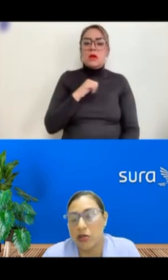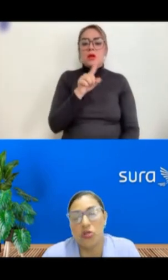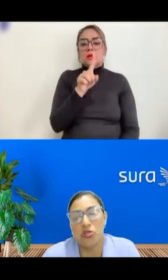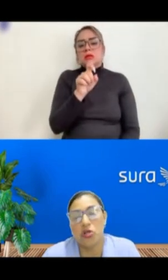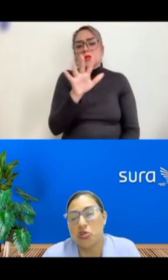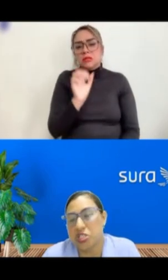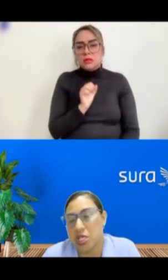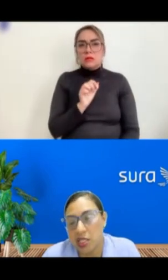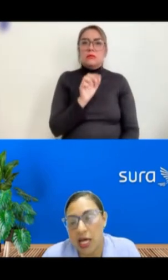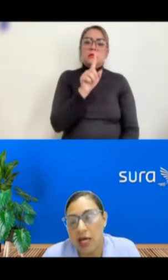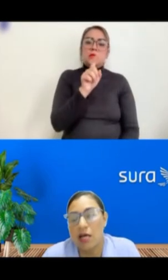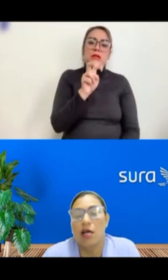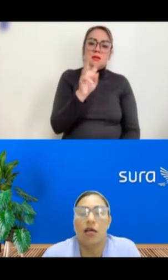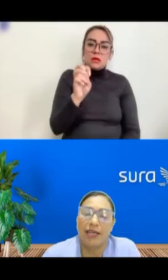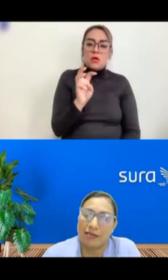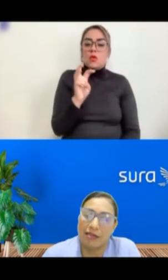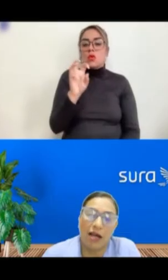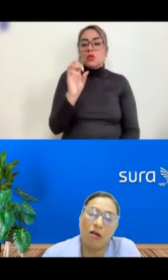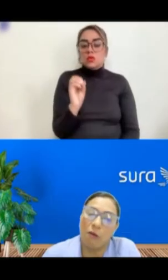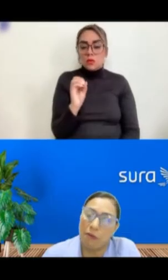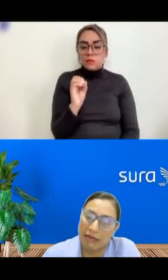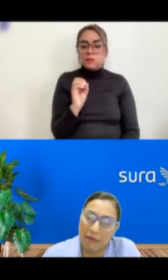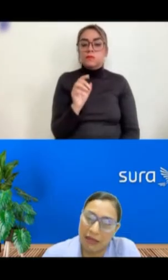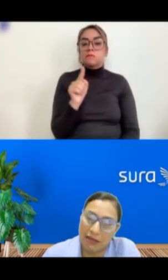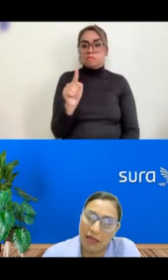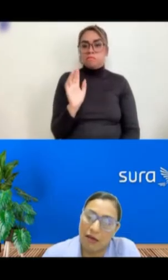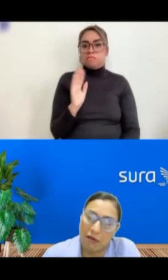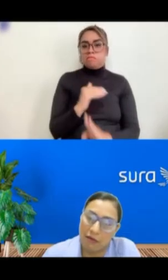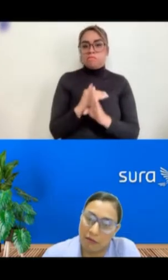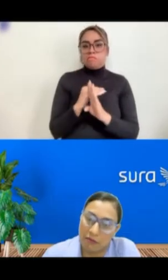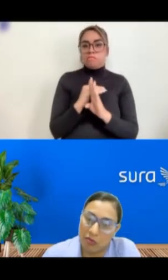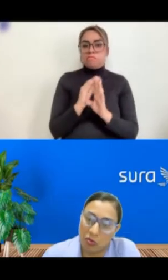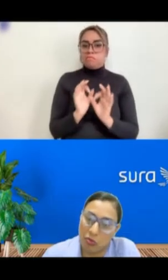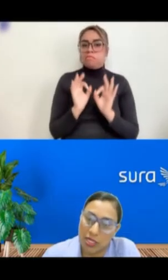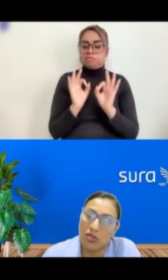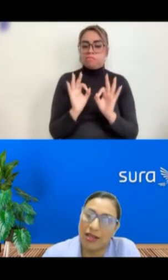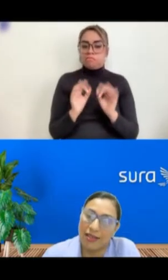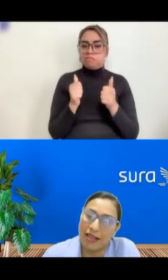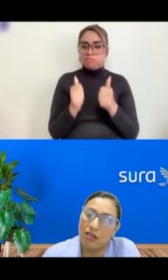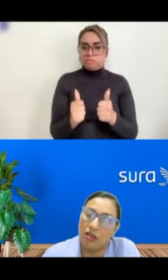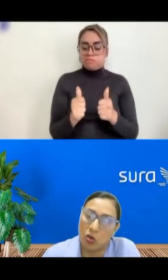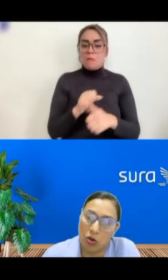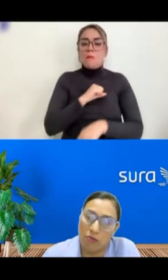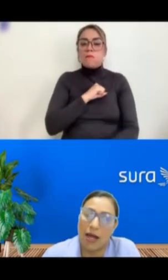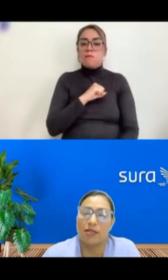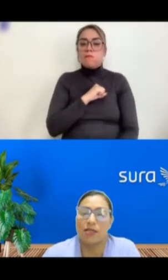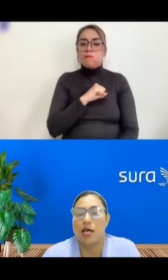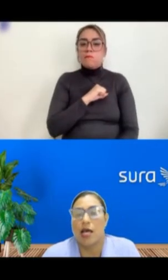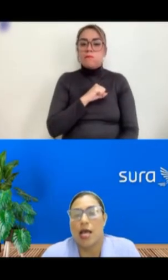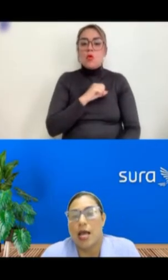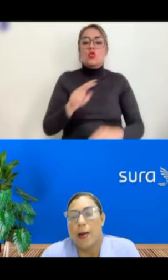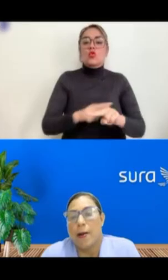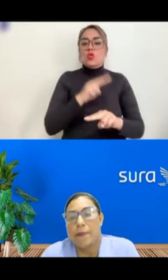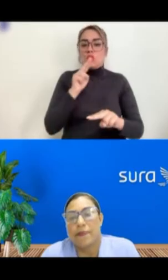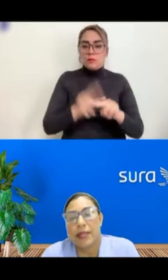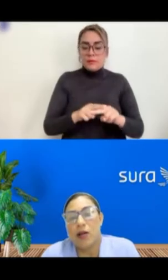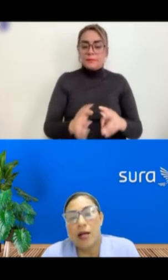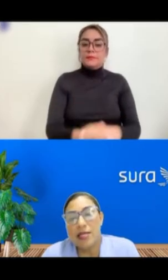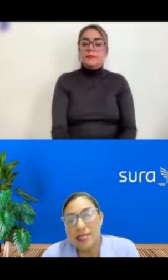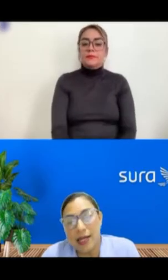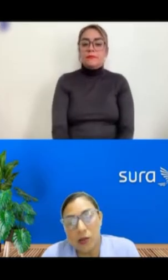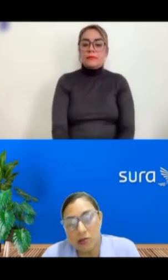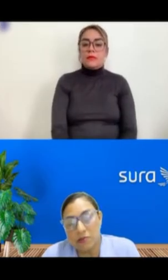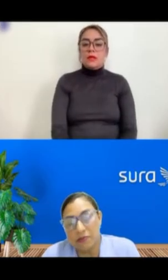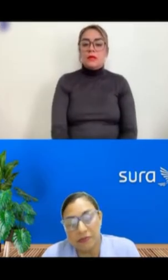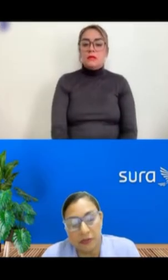65, 78, 80 y está completamente, sus pulsaciones están normales.